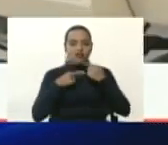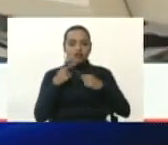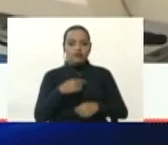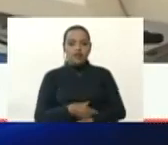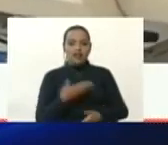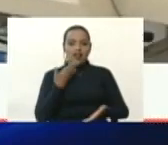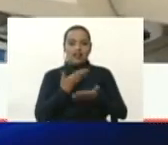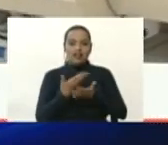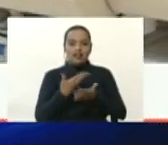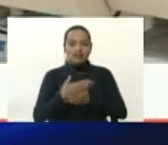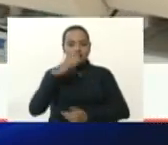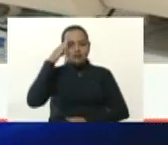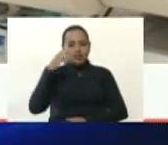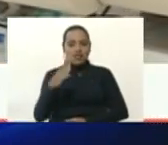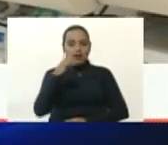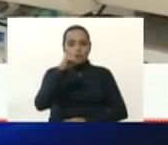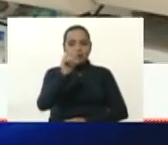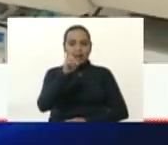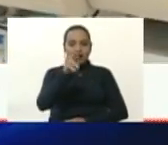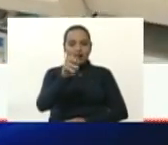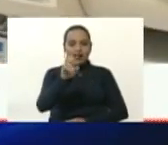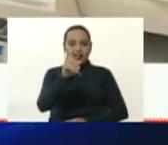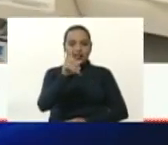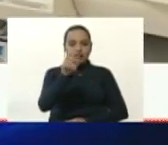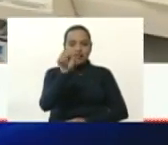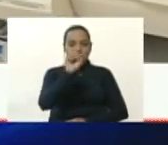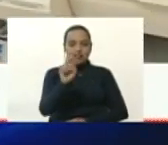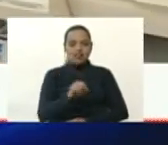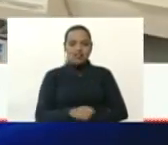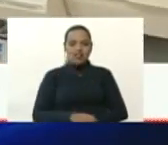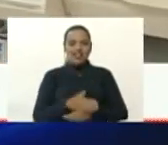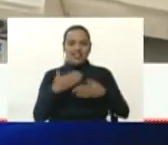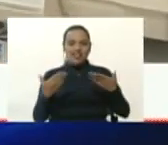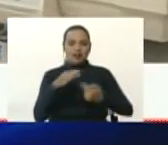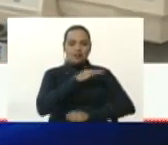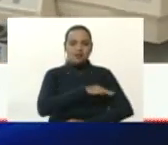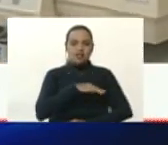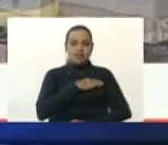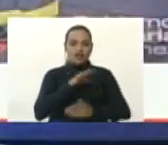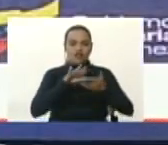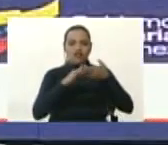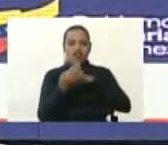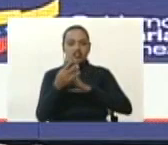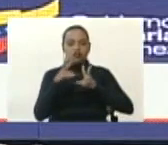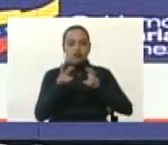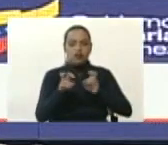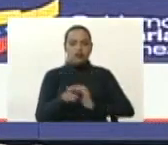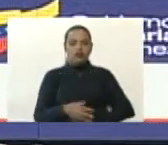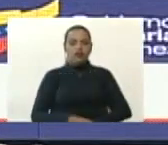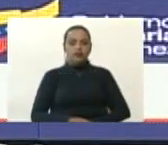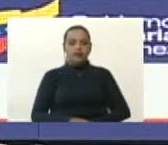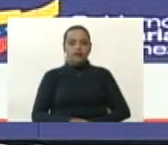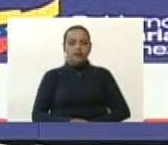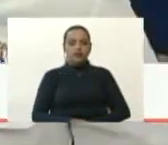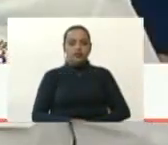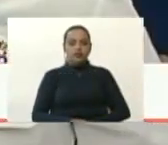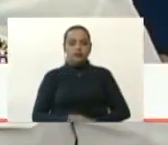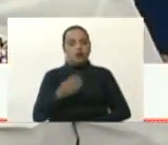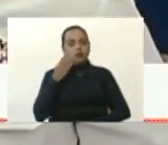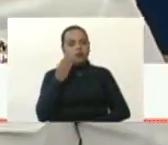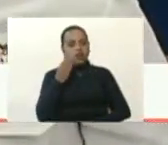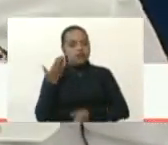al general Paredes y a la misión, a la gran misión Barrio Nuevo, Barrio Tricolor, por la